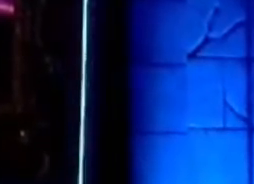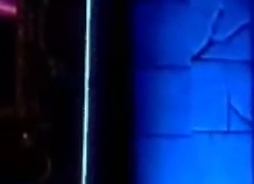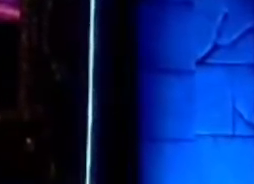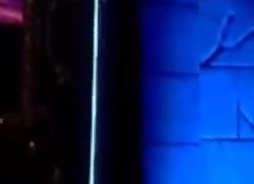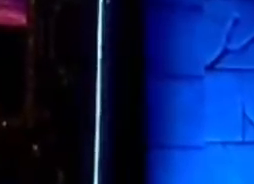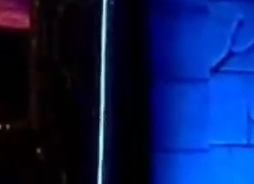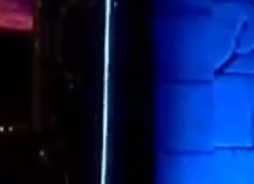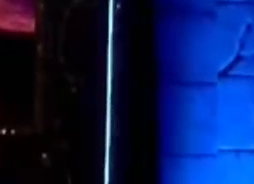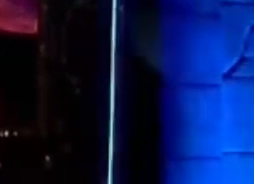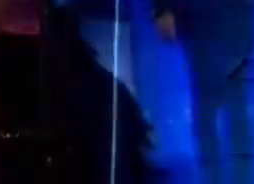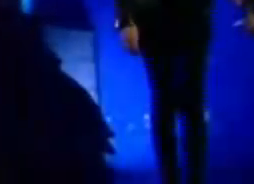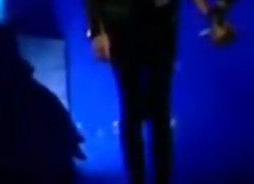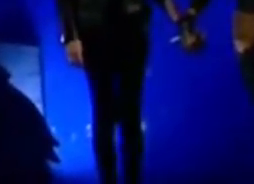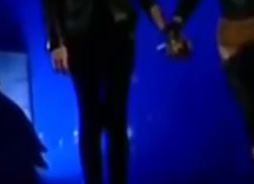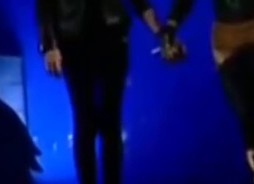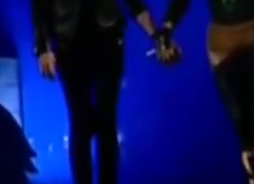carnaval!